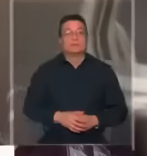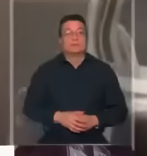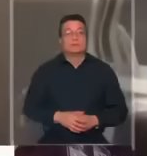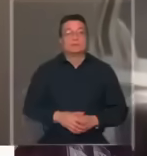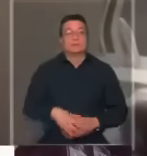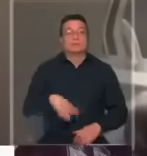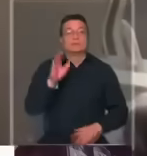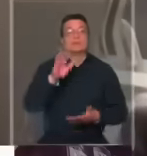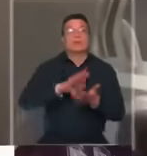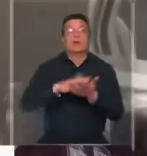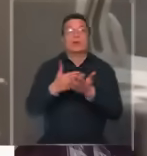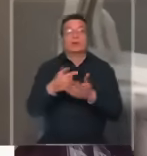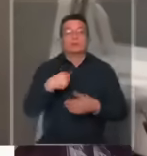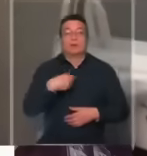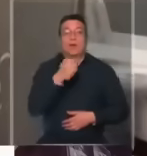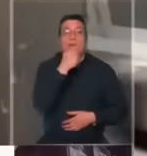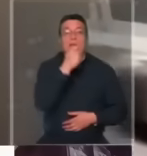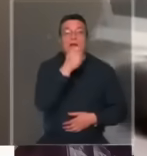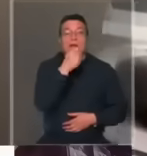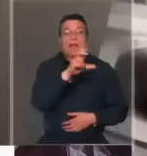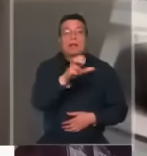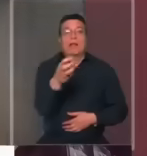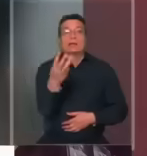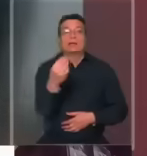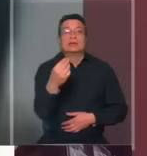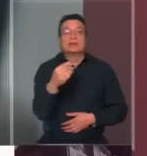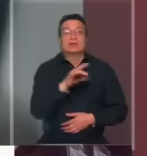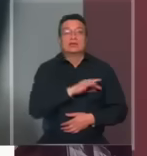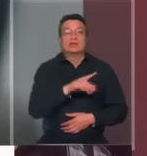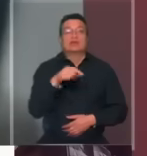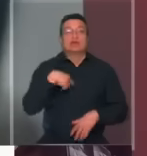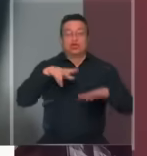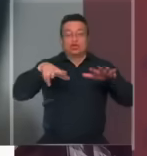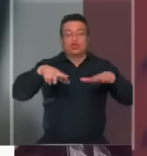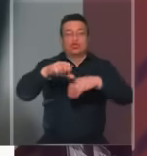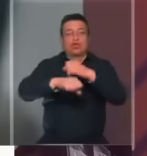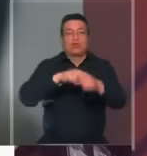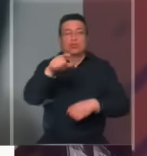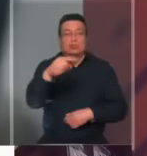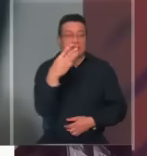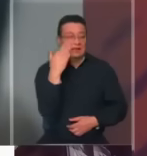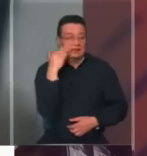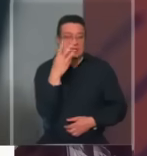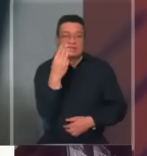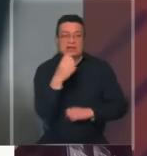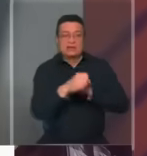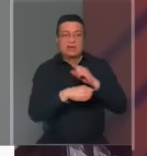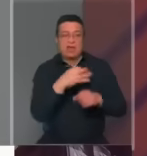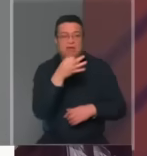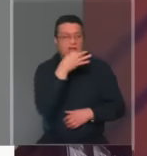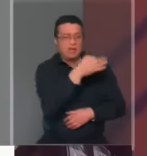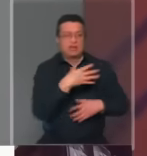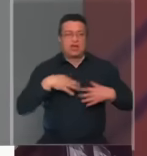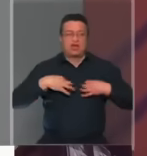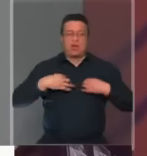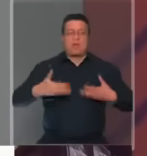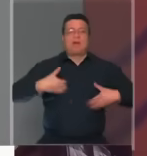Fernando, ¿qué tal? Somos periodistas de Canal 13 de Chile. Tienes 18 años. Le estás pidiendo a una niña de 13 que se quite la ropa.